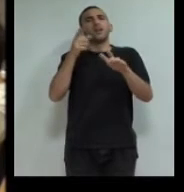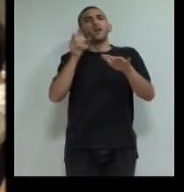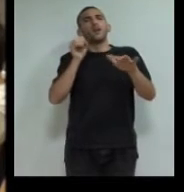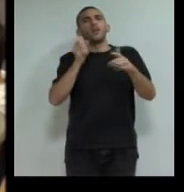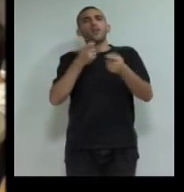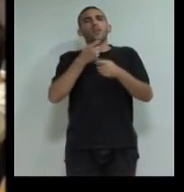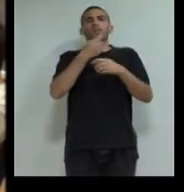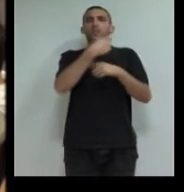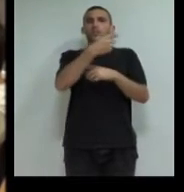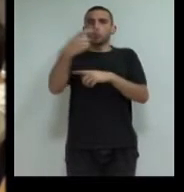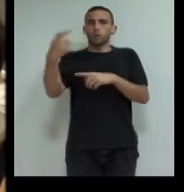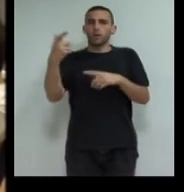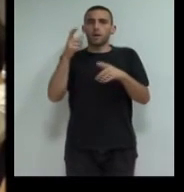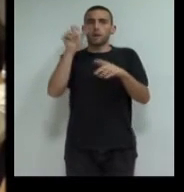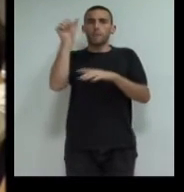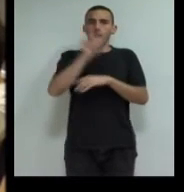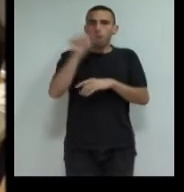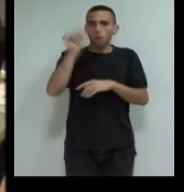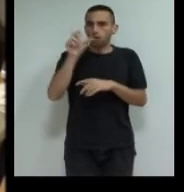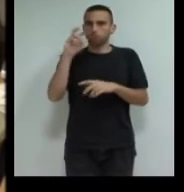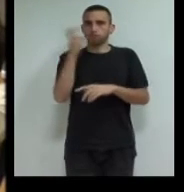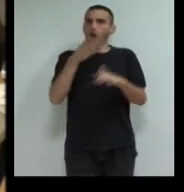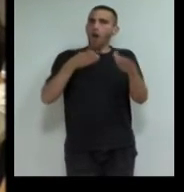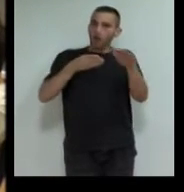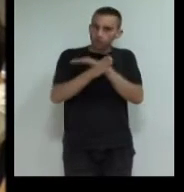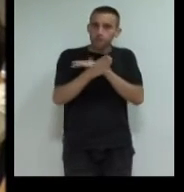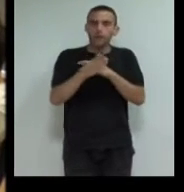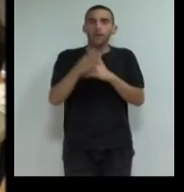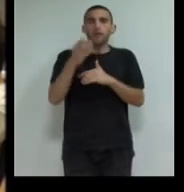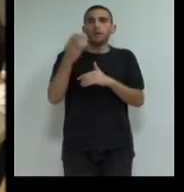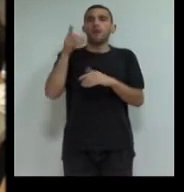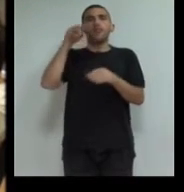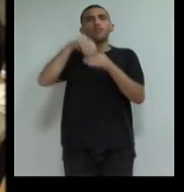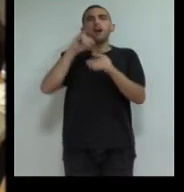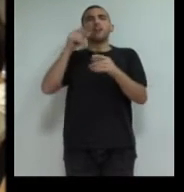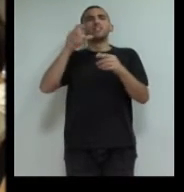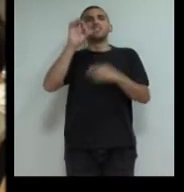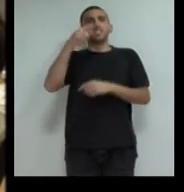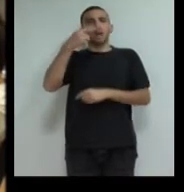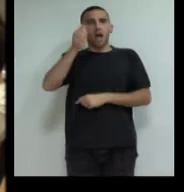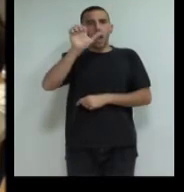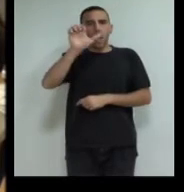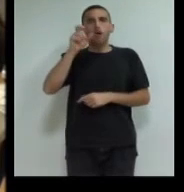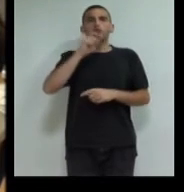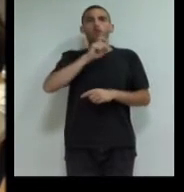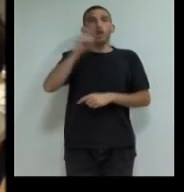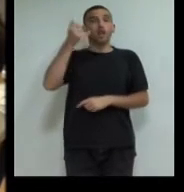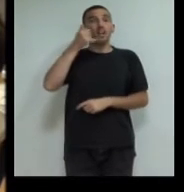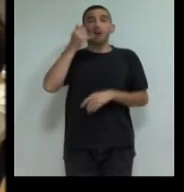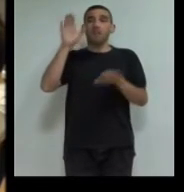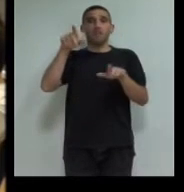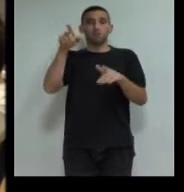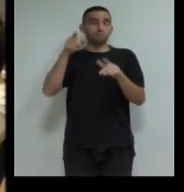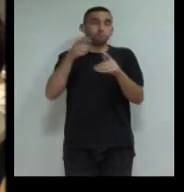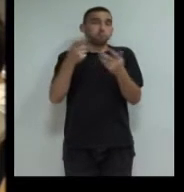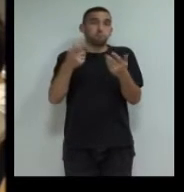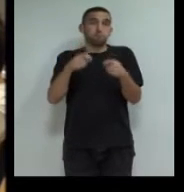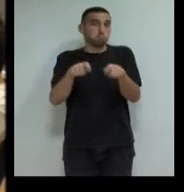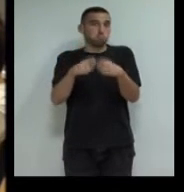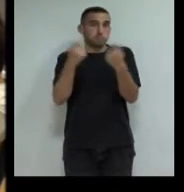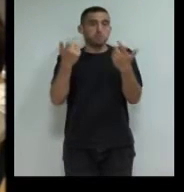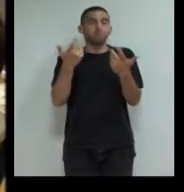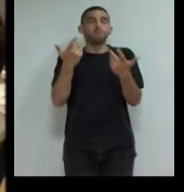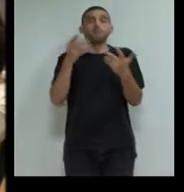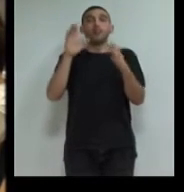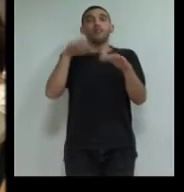películas, estaba la SGA y otra gente en aquel proyecto, Telefónica y tal, no fue a ningún sitio y no se consiguió, y vinieron